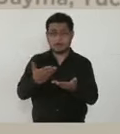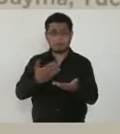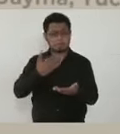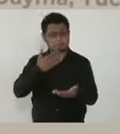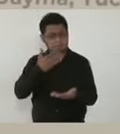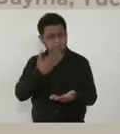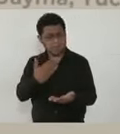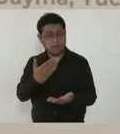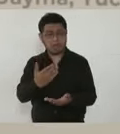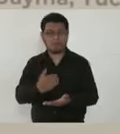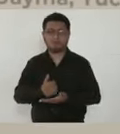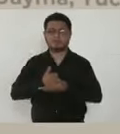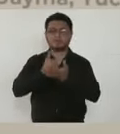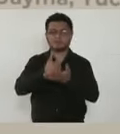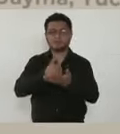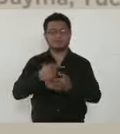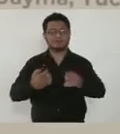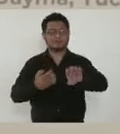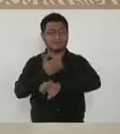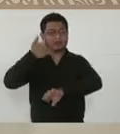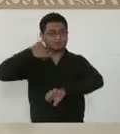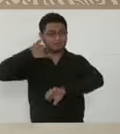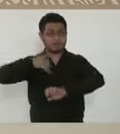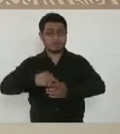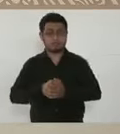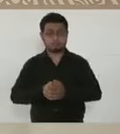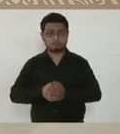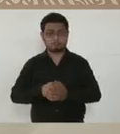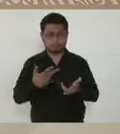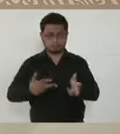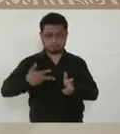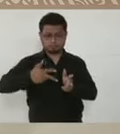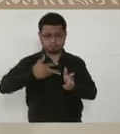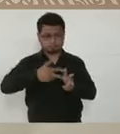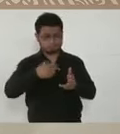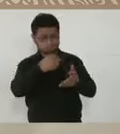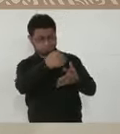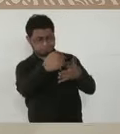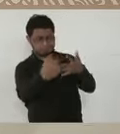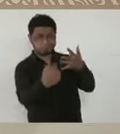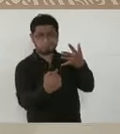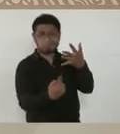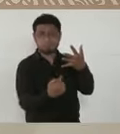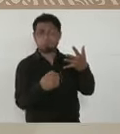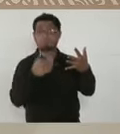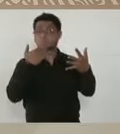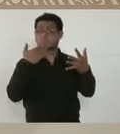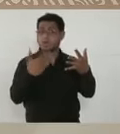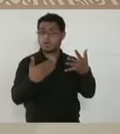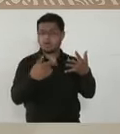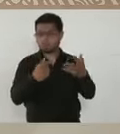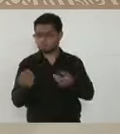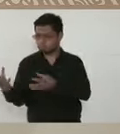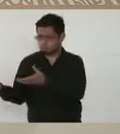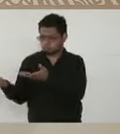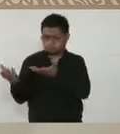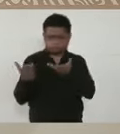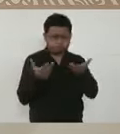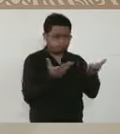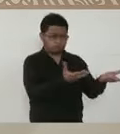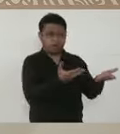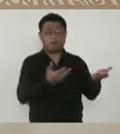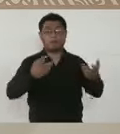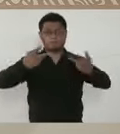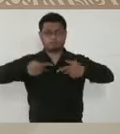Yucatán. El que podamos contar con un tren de las características que va a tener el Tren Maya, que permita transportarse a los yucatecos